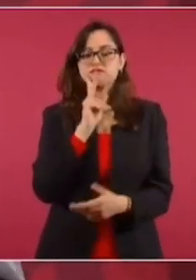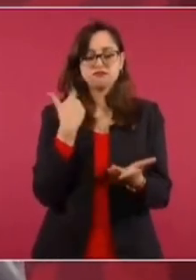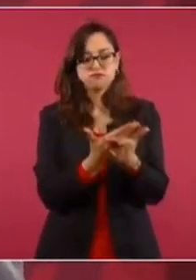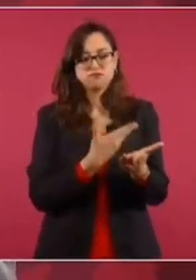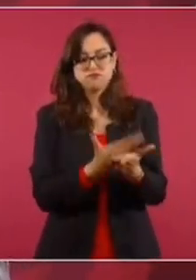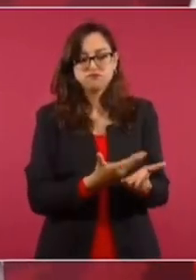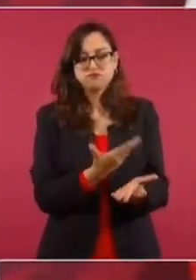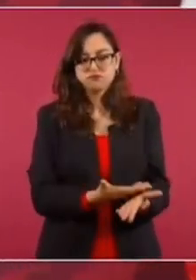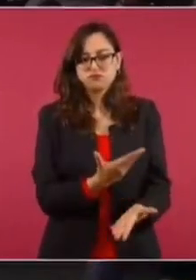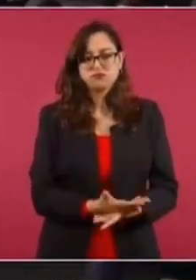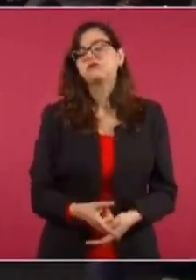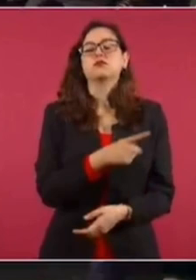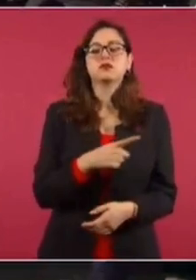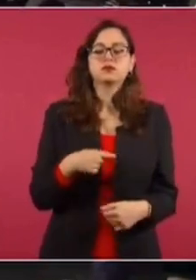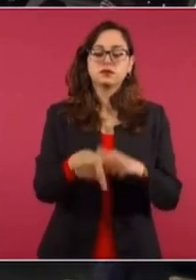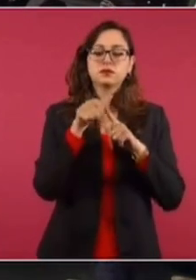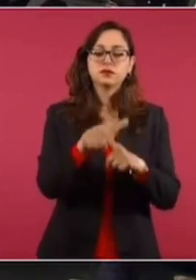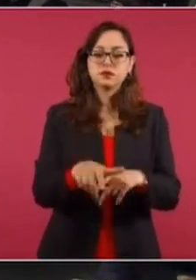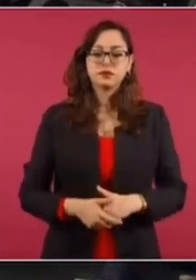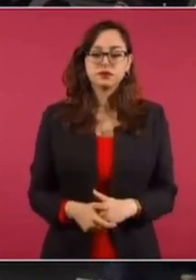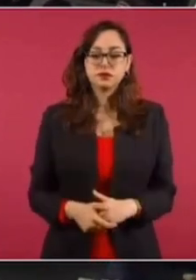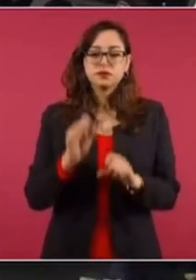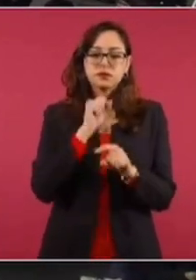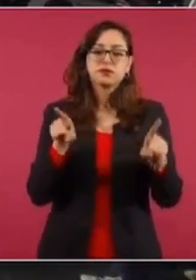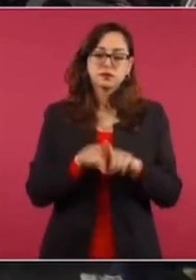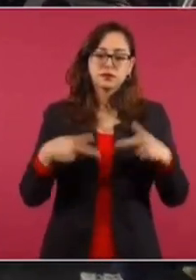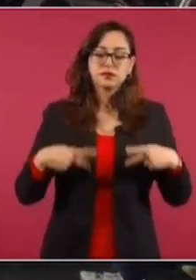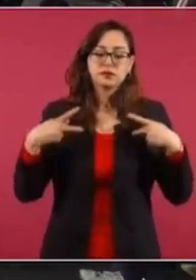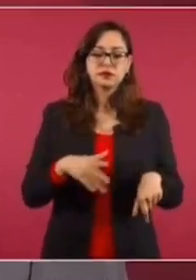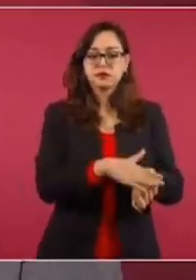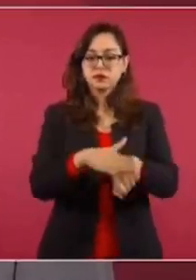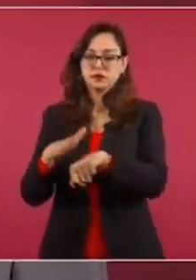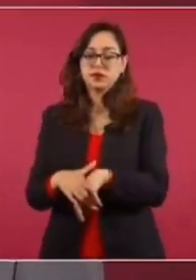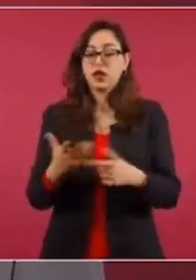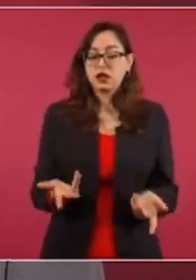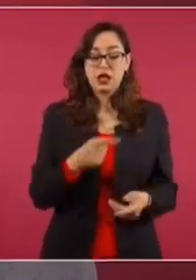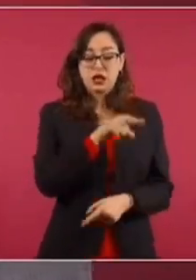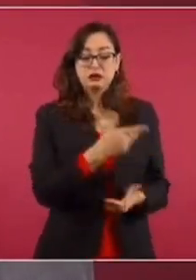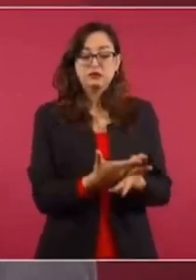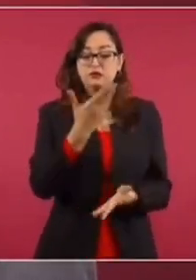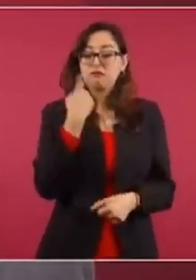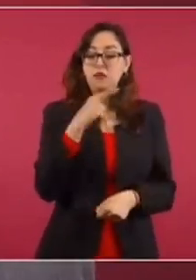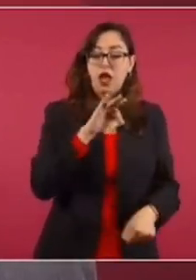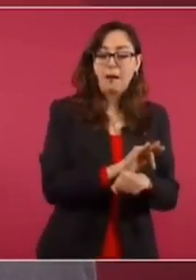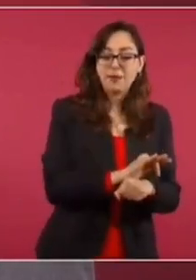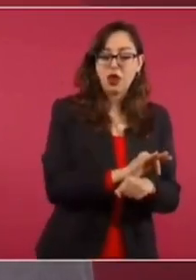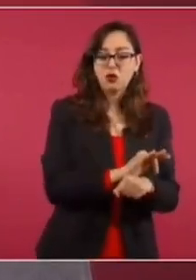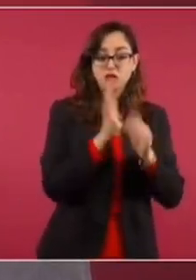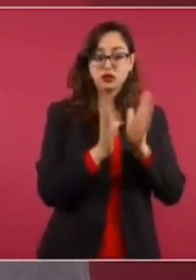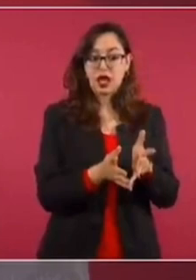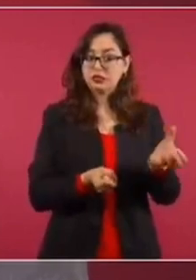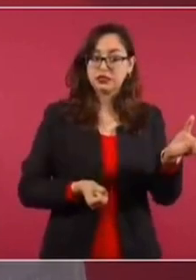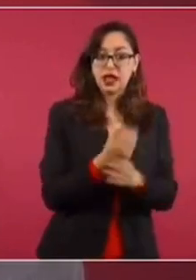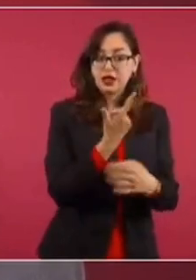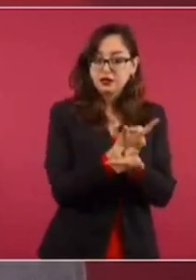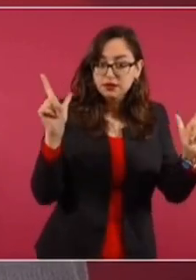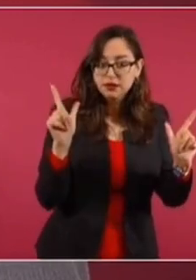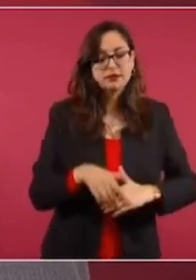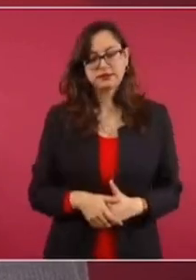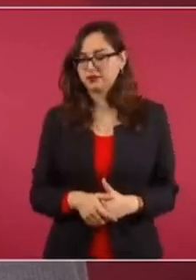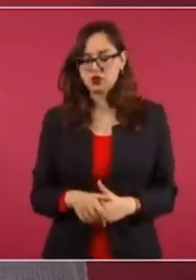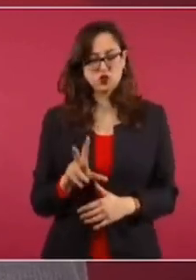con pruebas, y también aclararle a la gente que este amparo no significa que vaya a salir de la cárcel. Apúntele bien. El